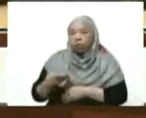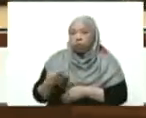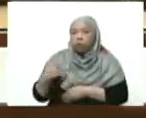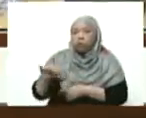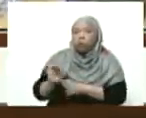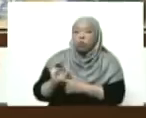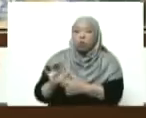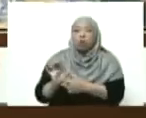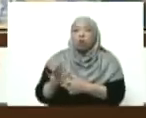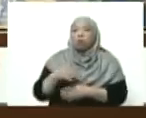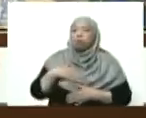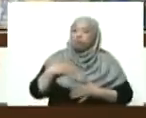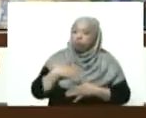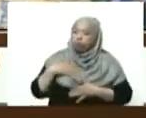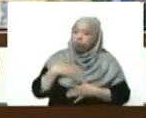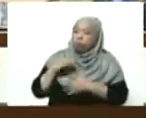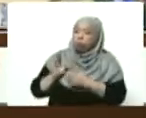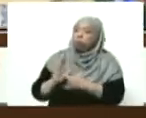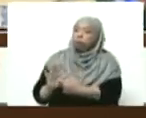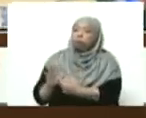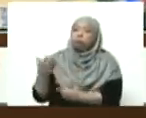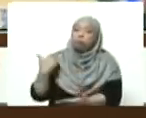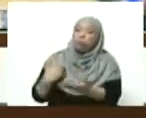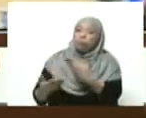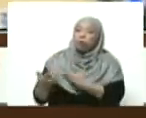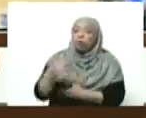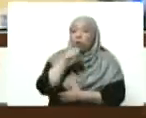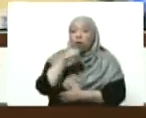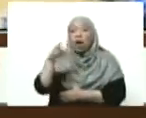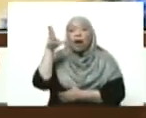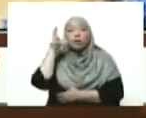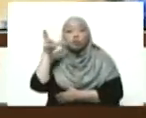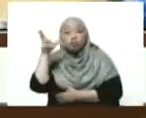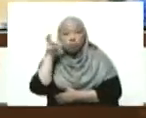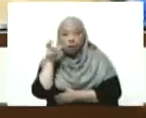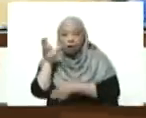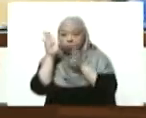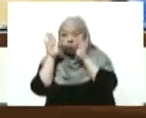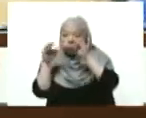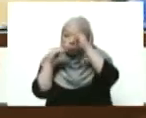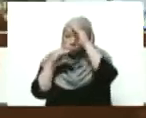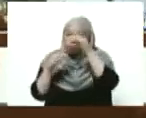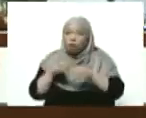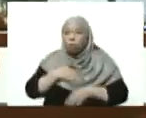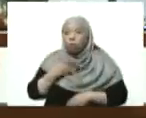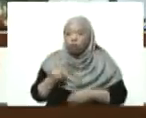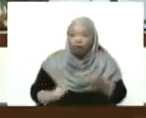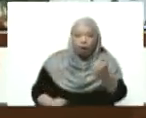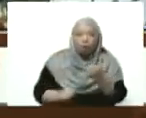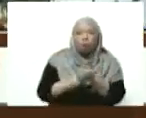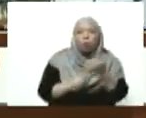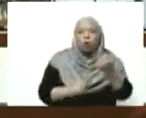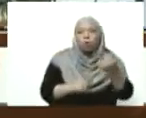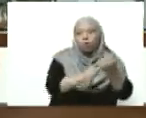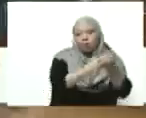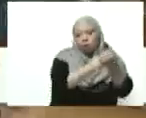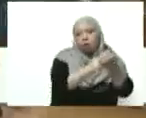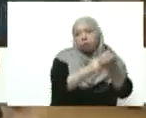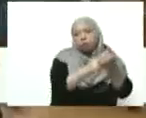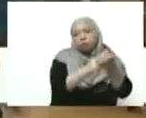mayor disposición de su anuencia a colaborar de manera tal de